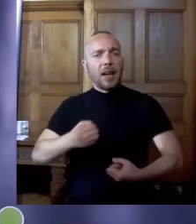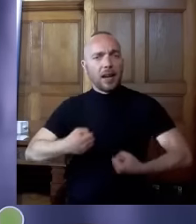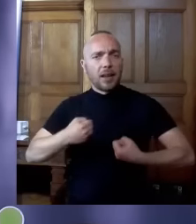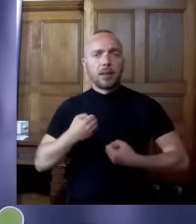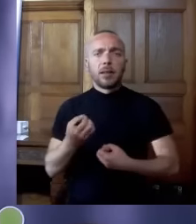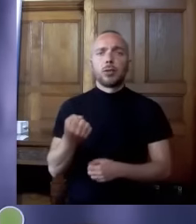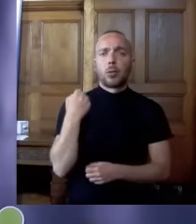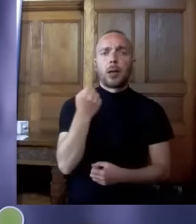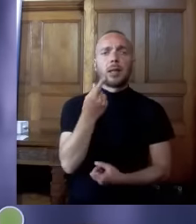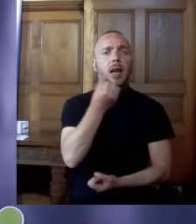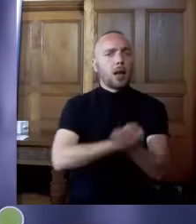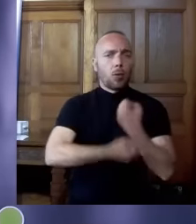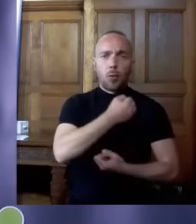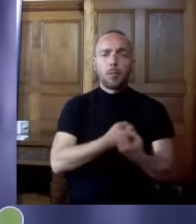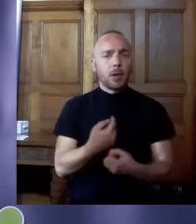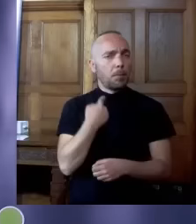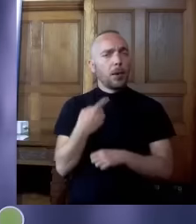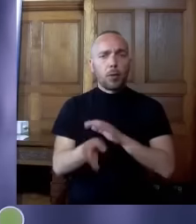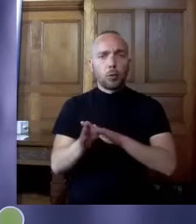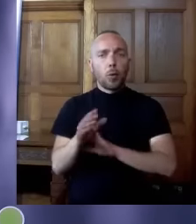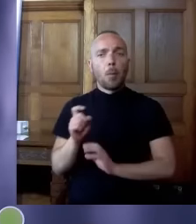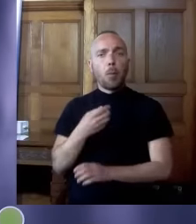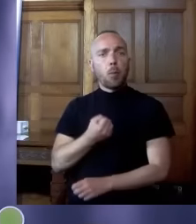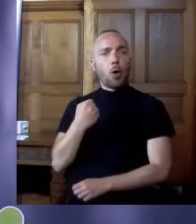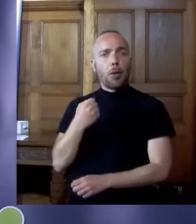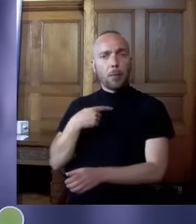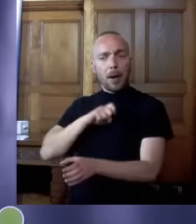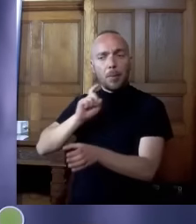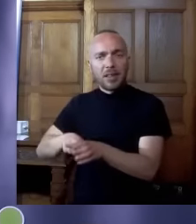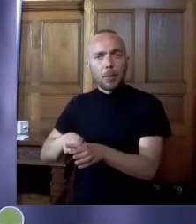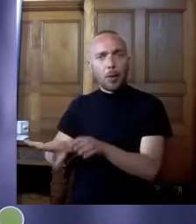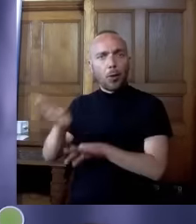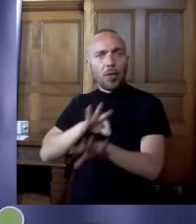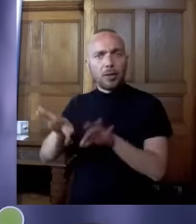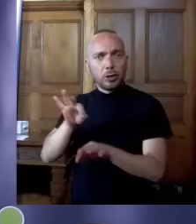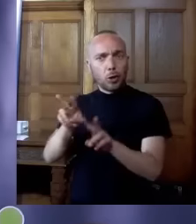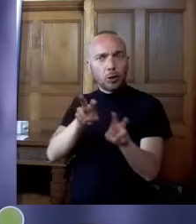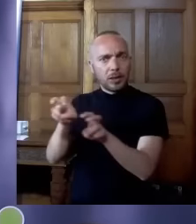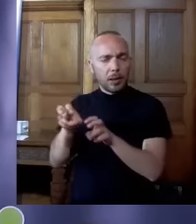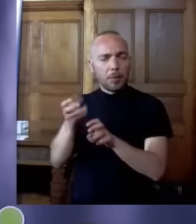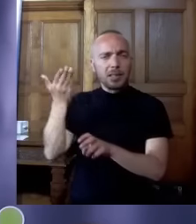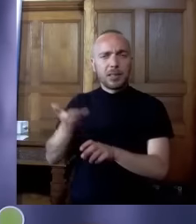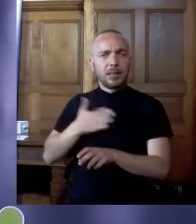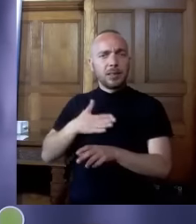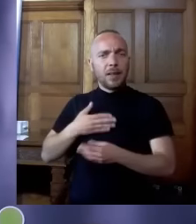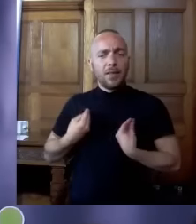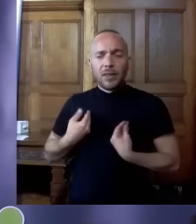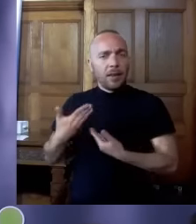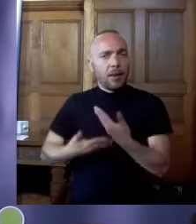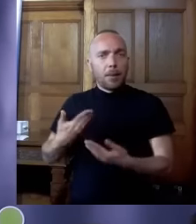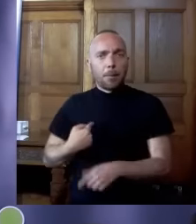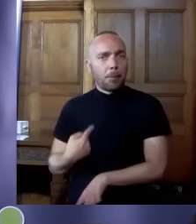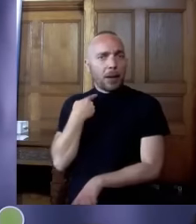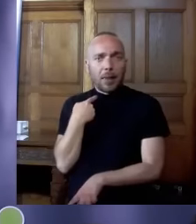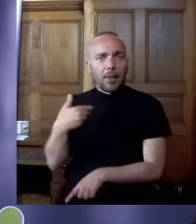económica vamos a seguir perdiendo poder de participación y decisión sobre las cuestiones fundamentales de nuestra vida